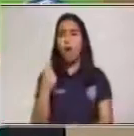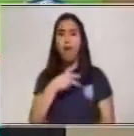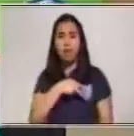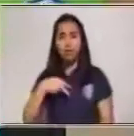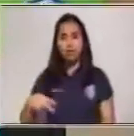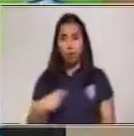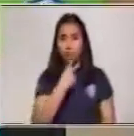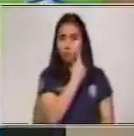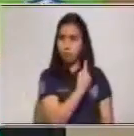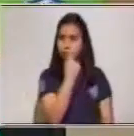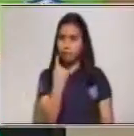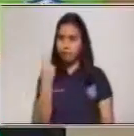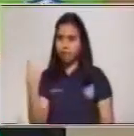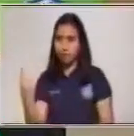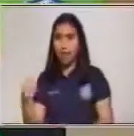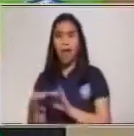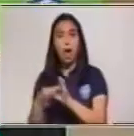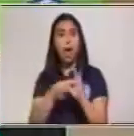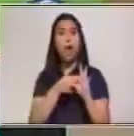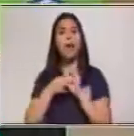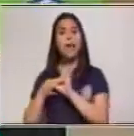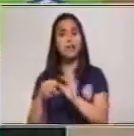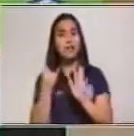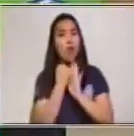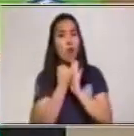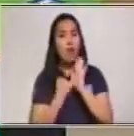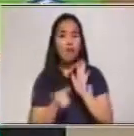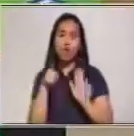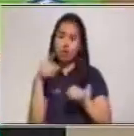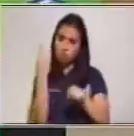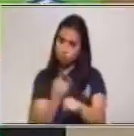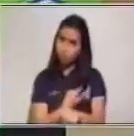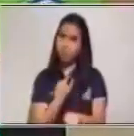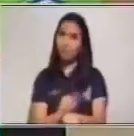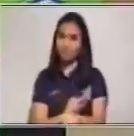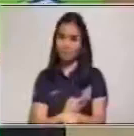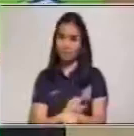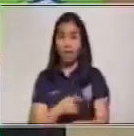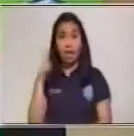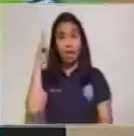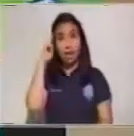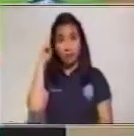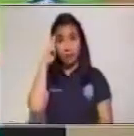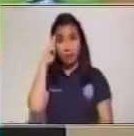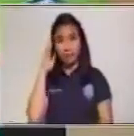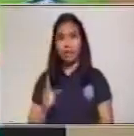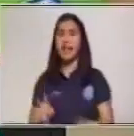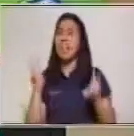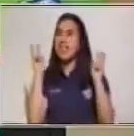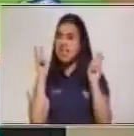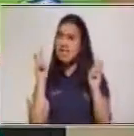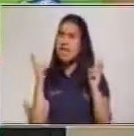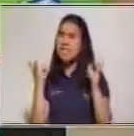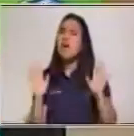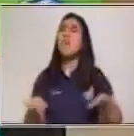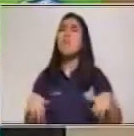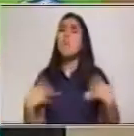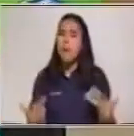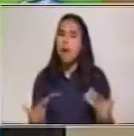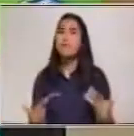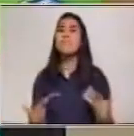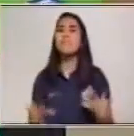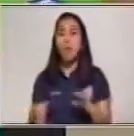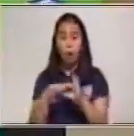utilizas para tu aprendizaje. El tema de hoy es sobre organizadores